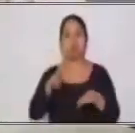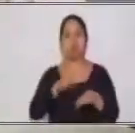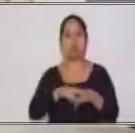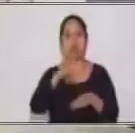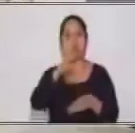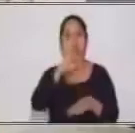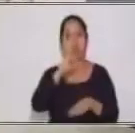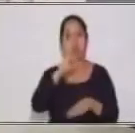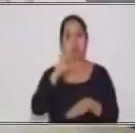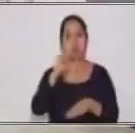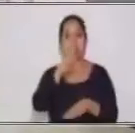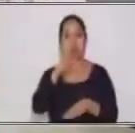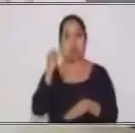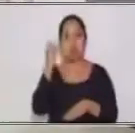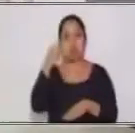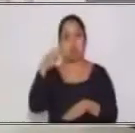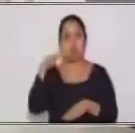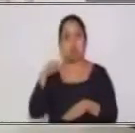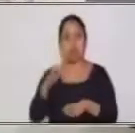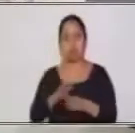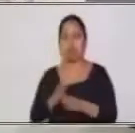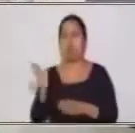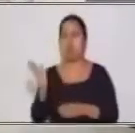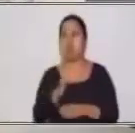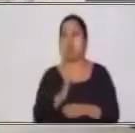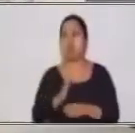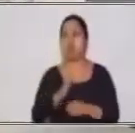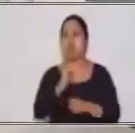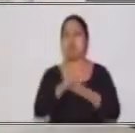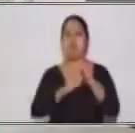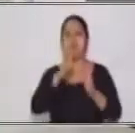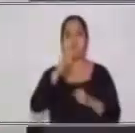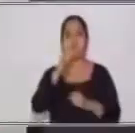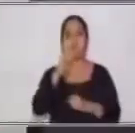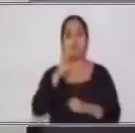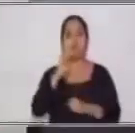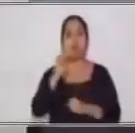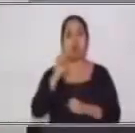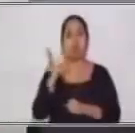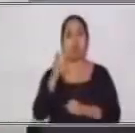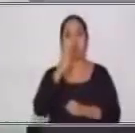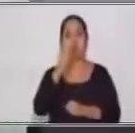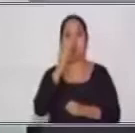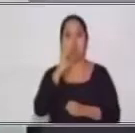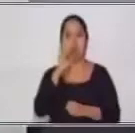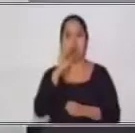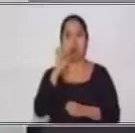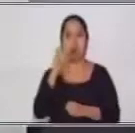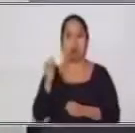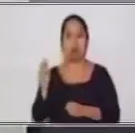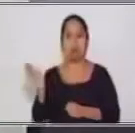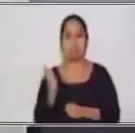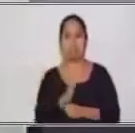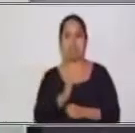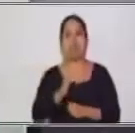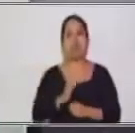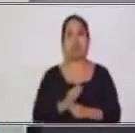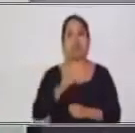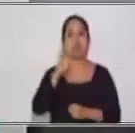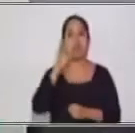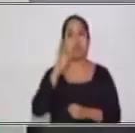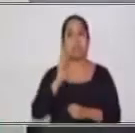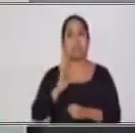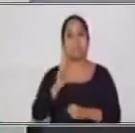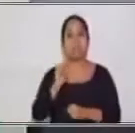a Flavio Herrera y Virgilio Rodríguez Macal, que también son muy conocidos por todas